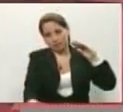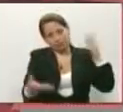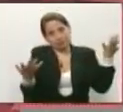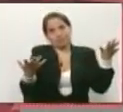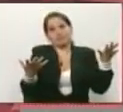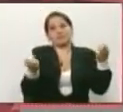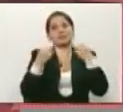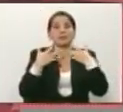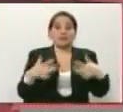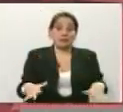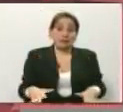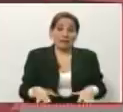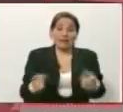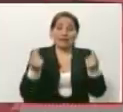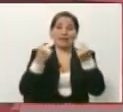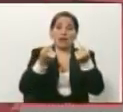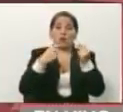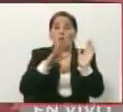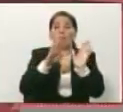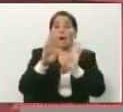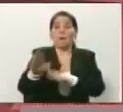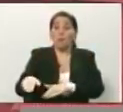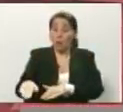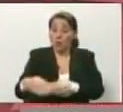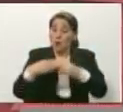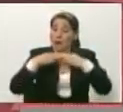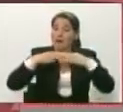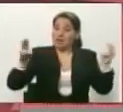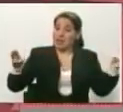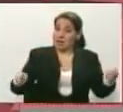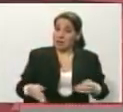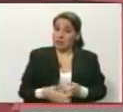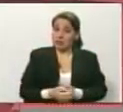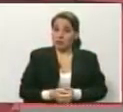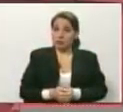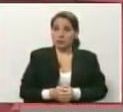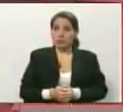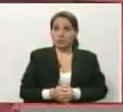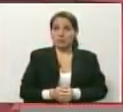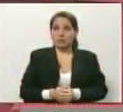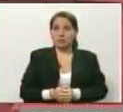Ninguno había tenido el apoyo tan abierto, tan